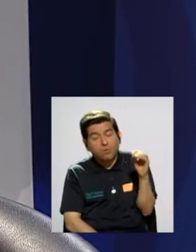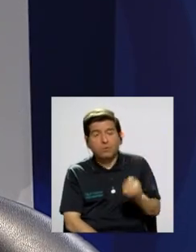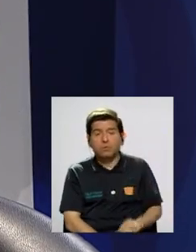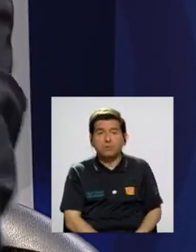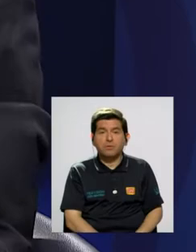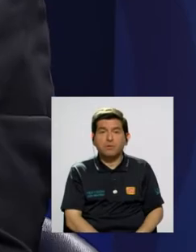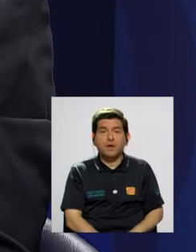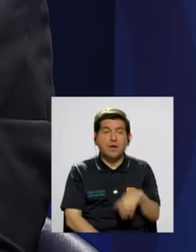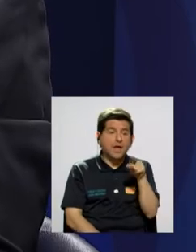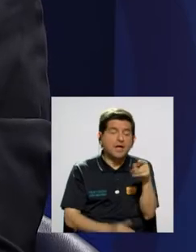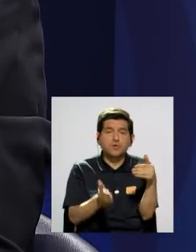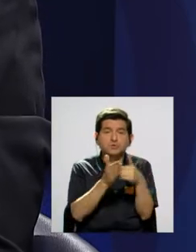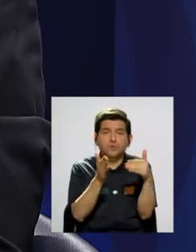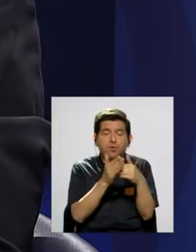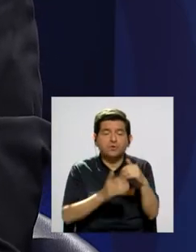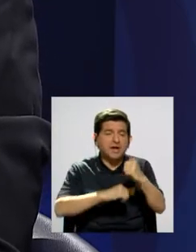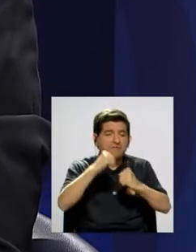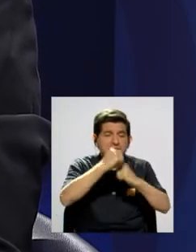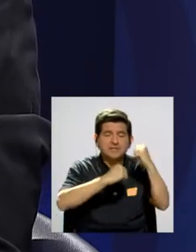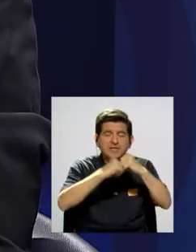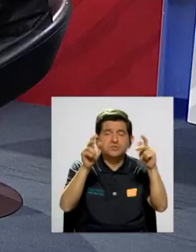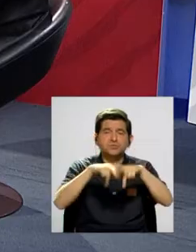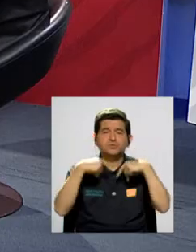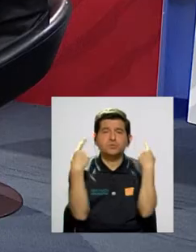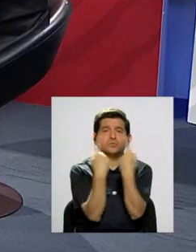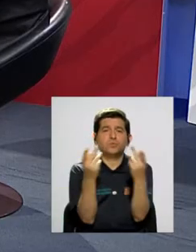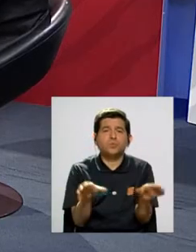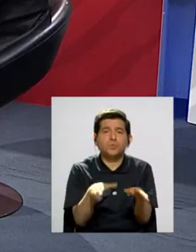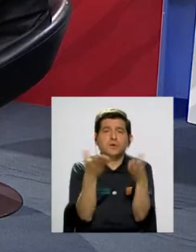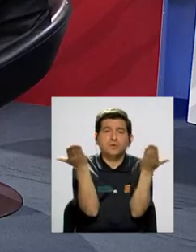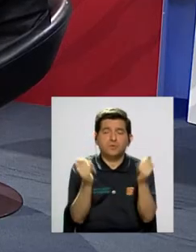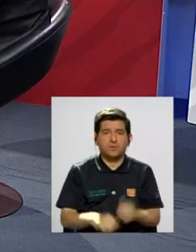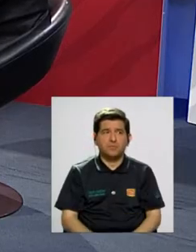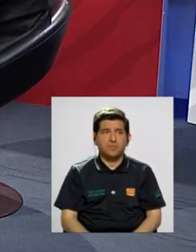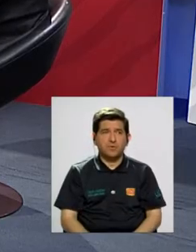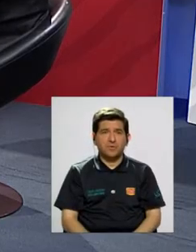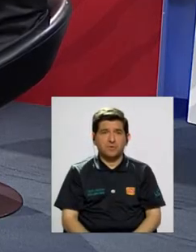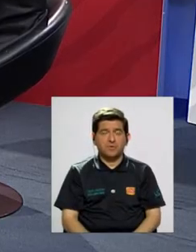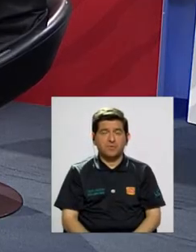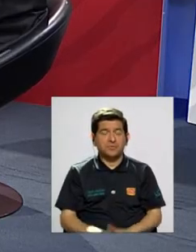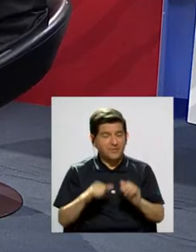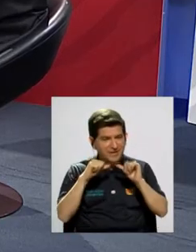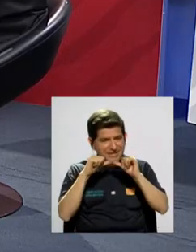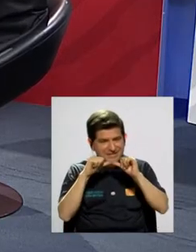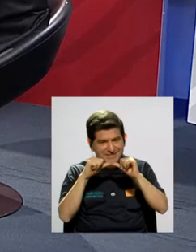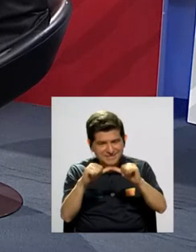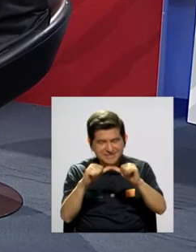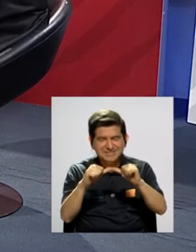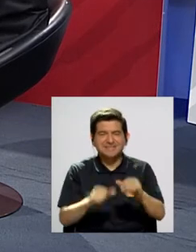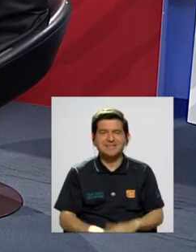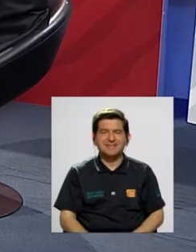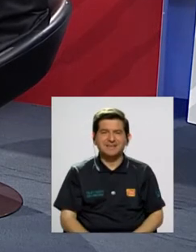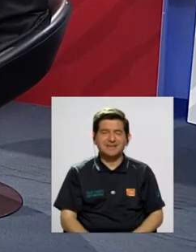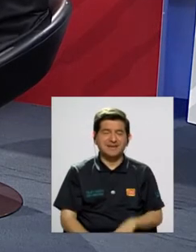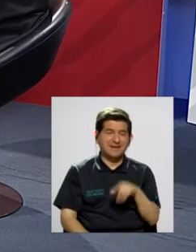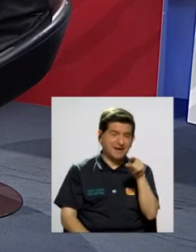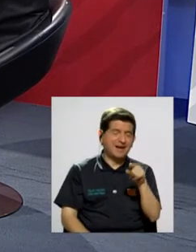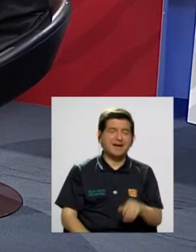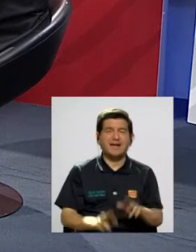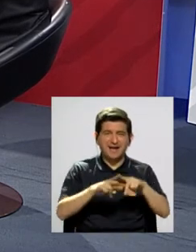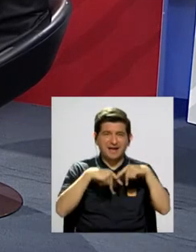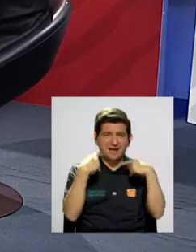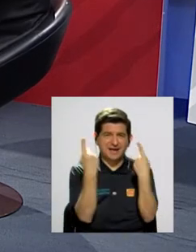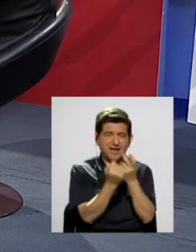van a regresar a su estructura partidaria, porque quedan aquí también abiertas en el marco del sistema de partidos de Costa